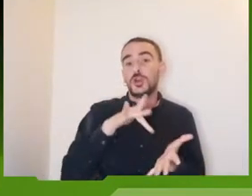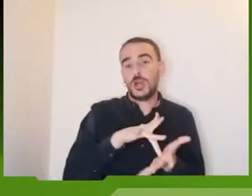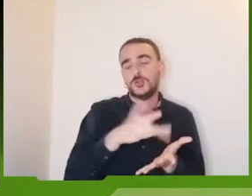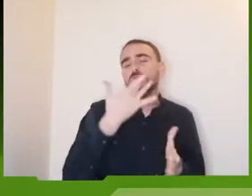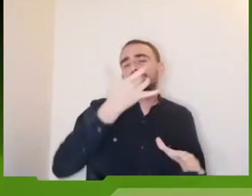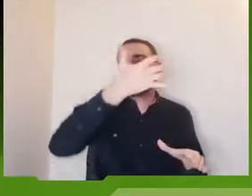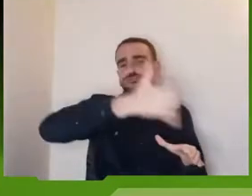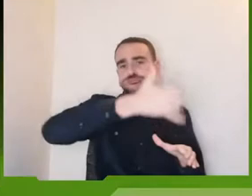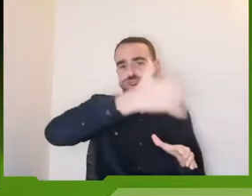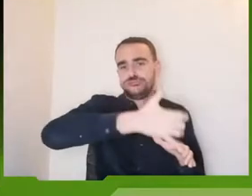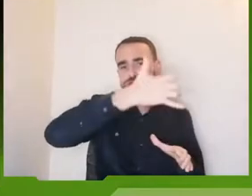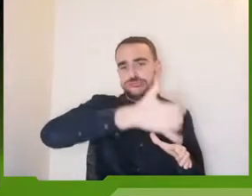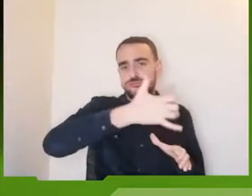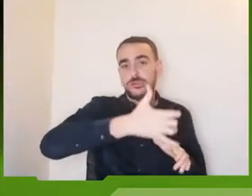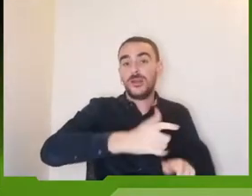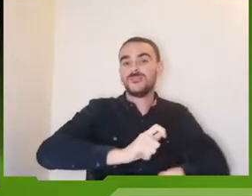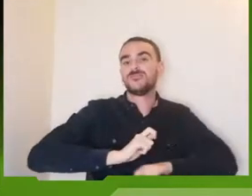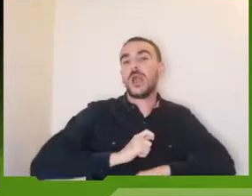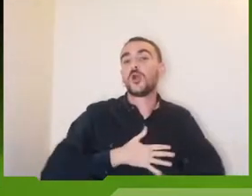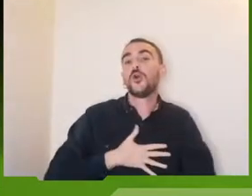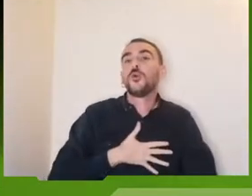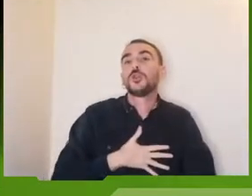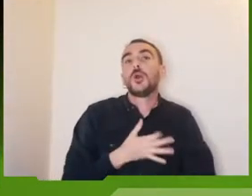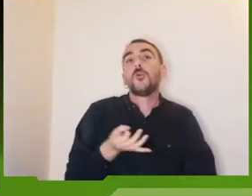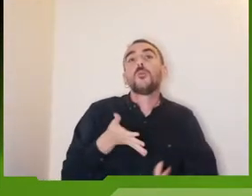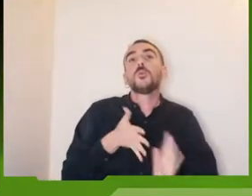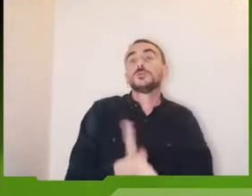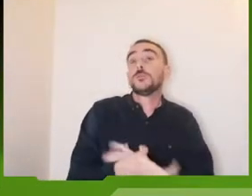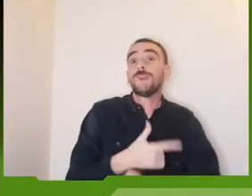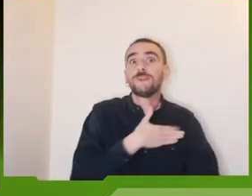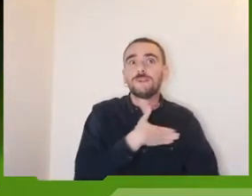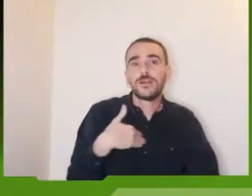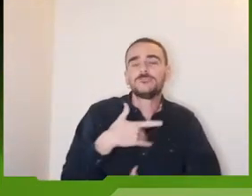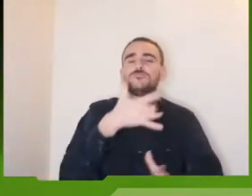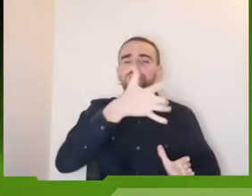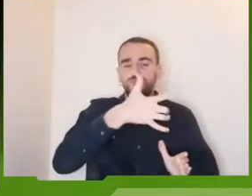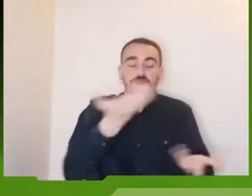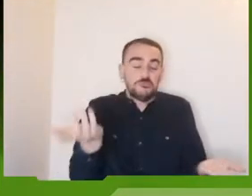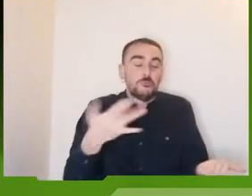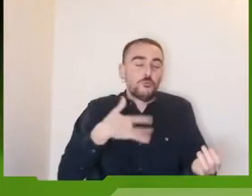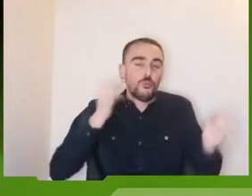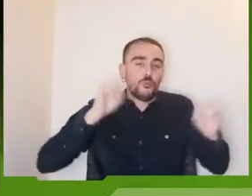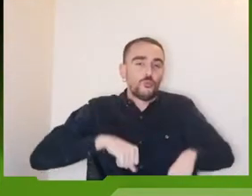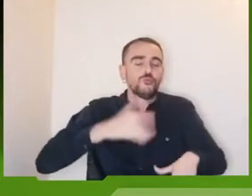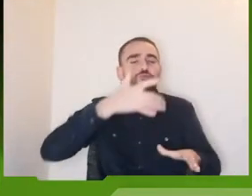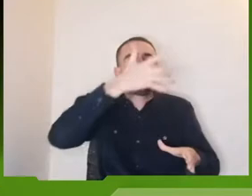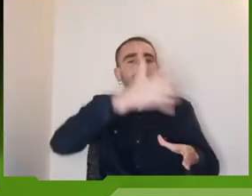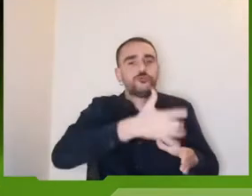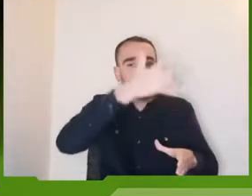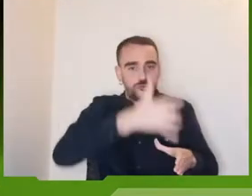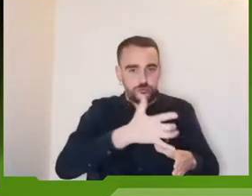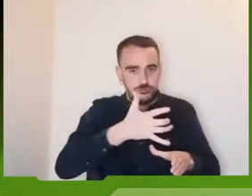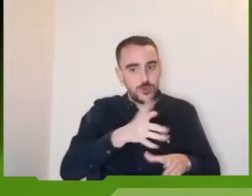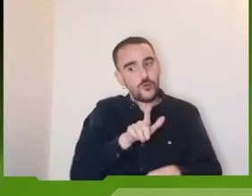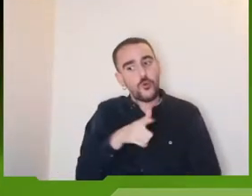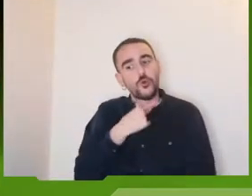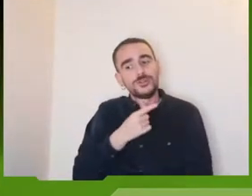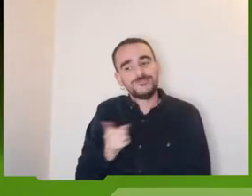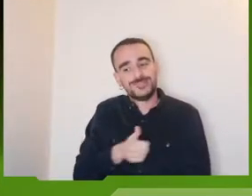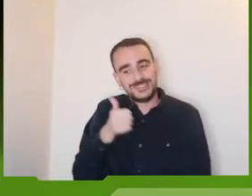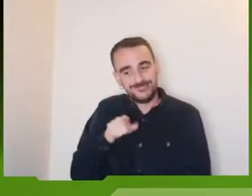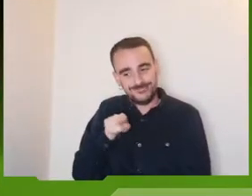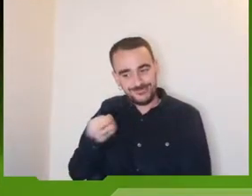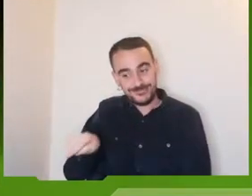ese momento me apetecía. Pero hoy me es importante que se pique la cebolla y las setas muy, muy,